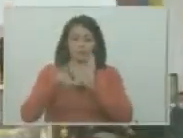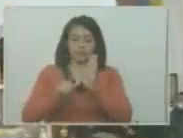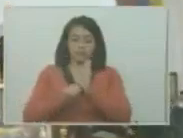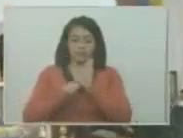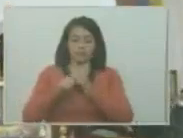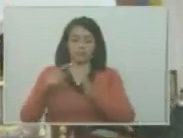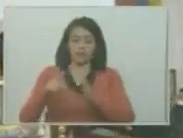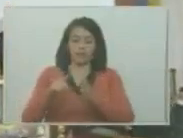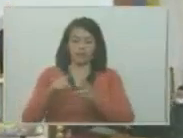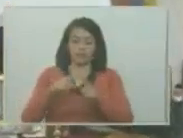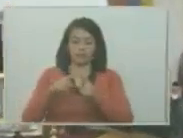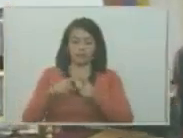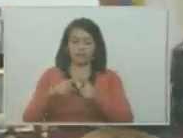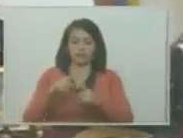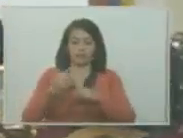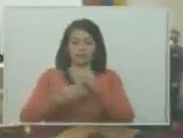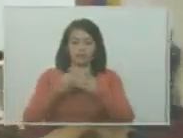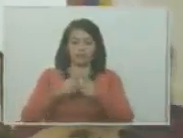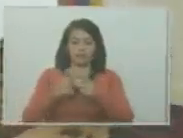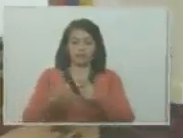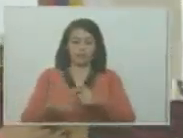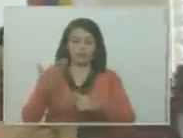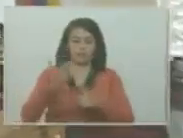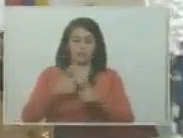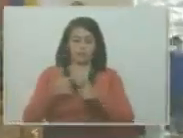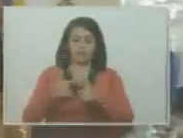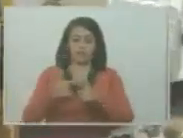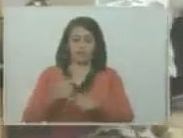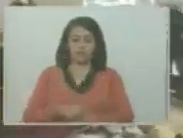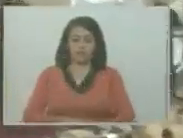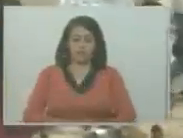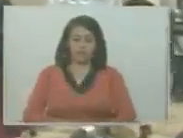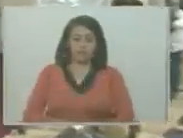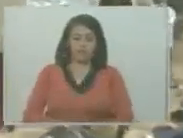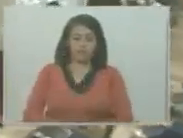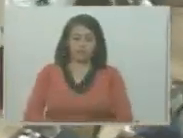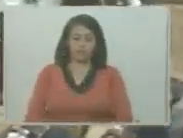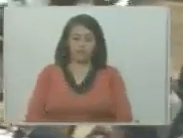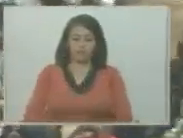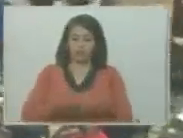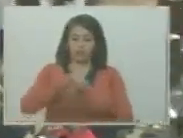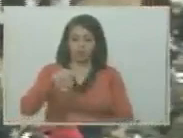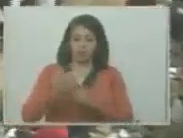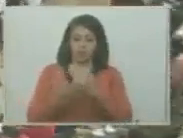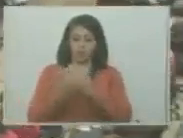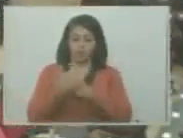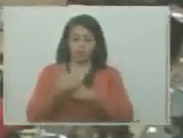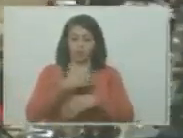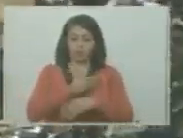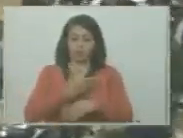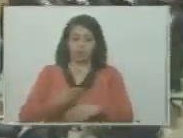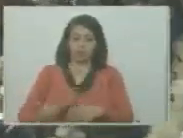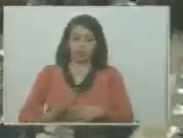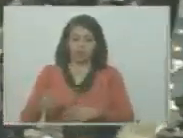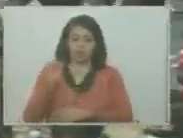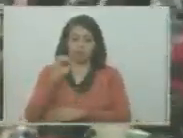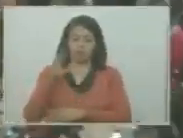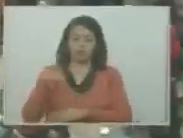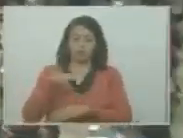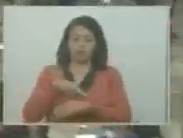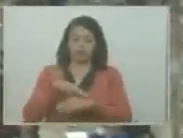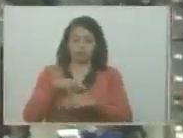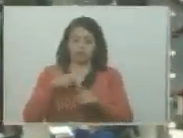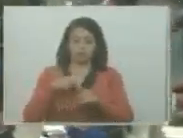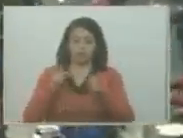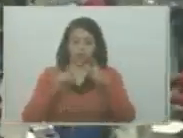que tiene entre sus hitos fundamentales. Ciudadano Jorge Rodríguez, presidente de la Asamblea